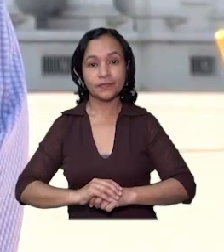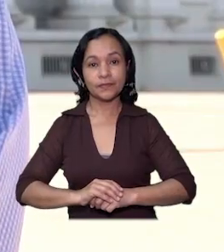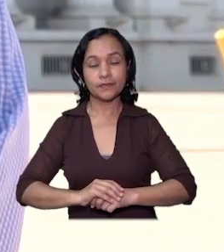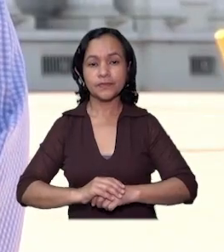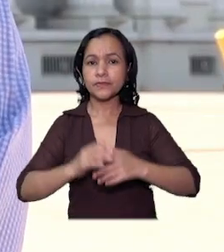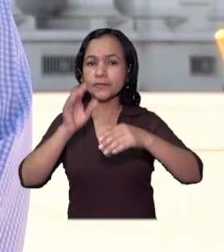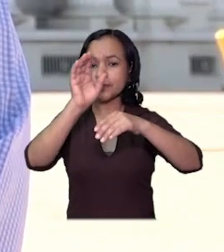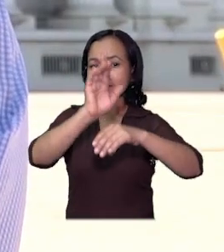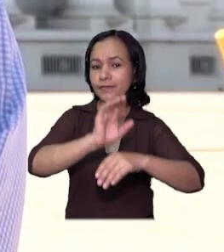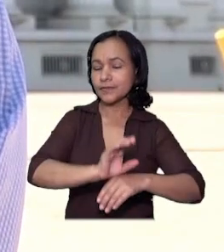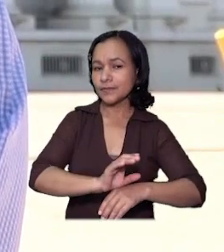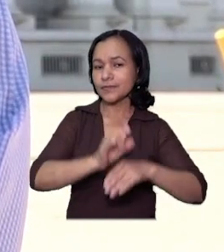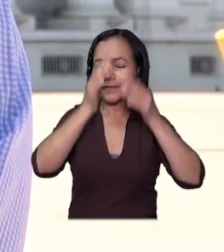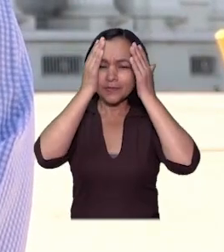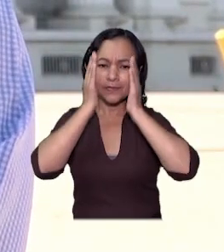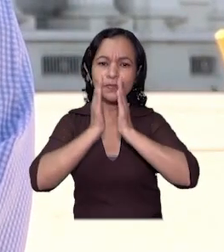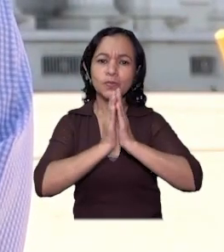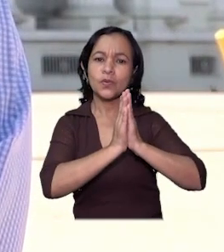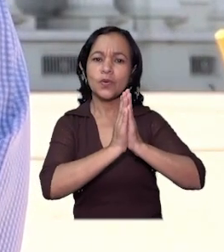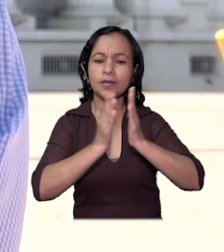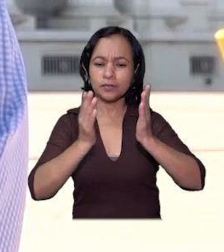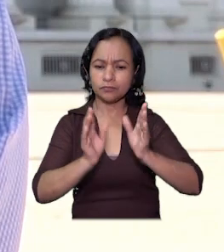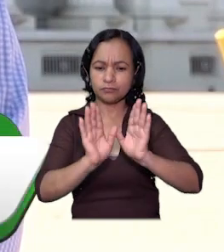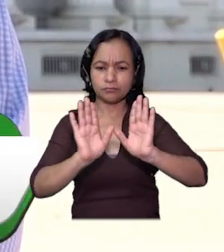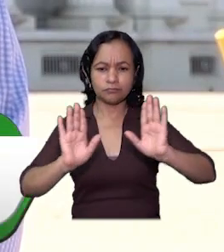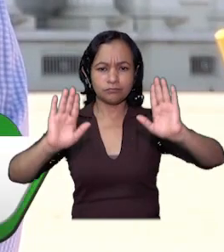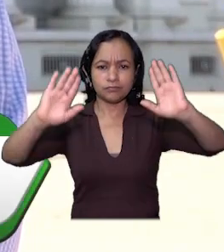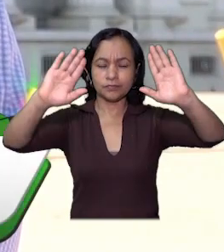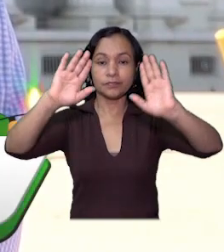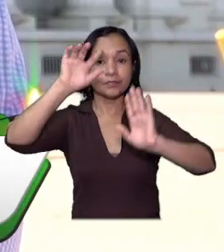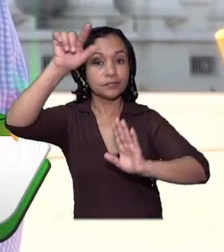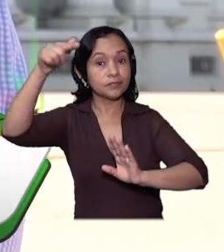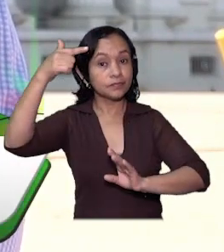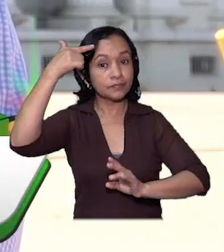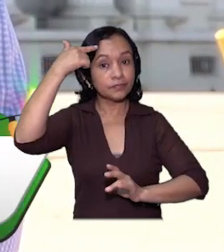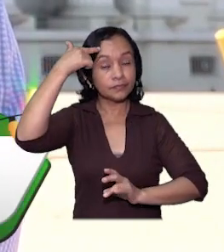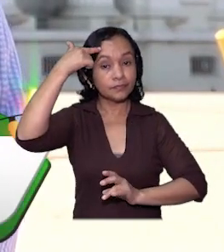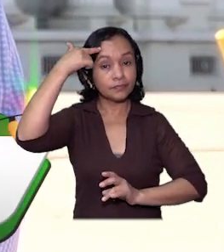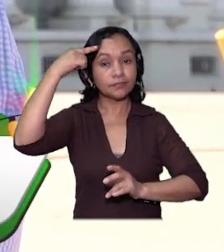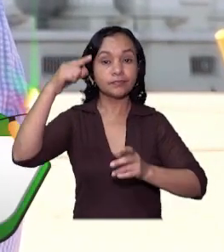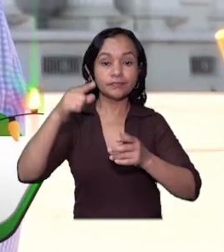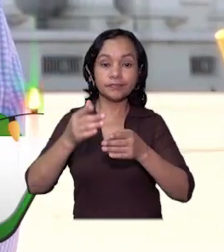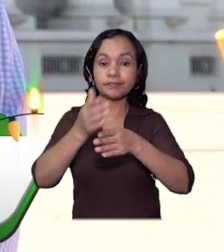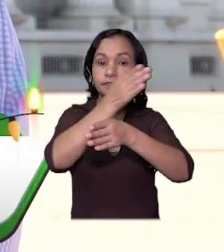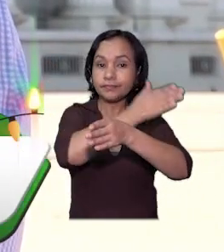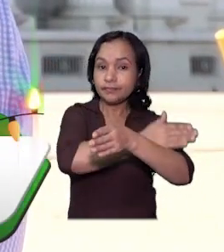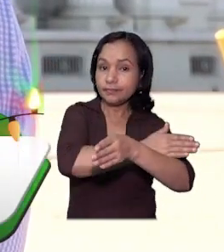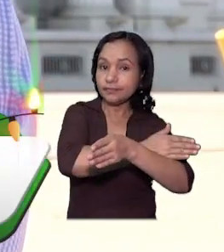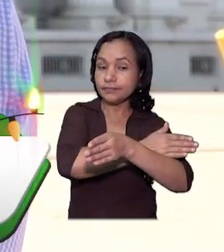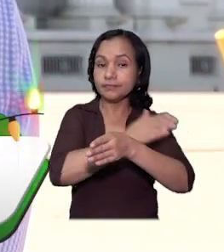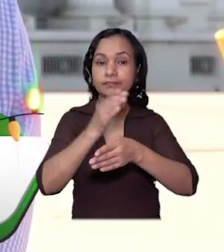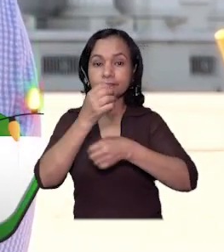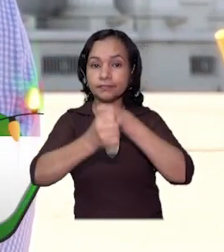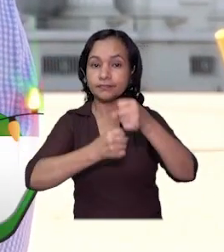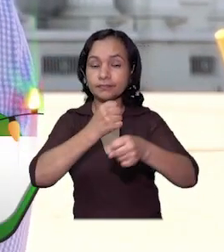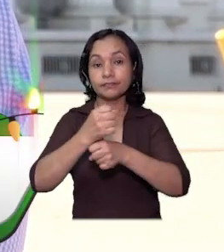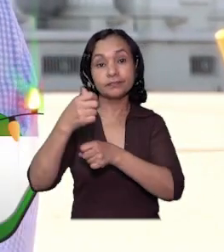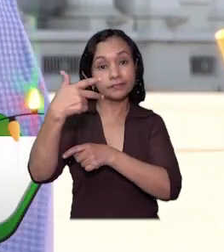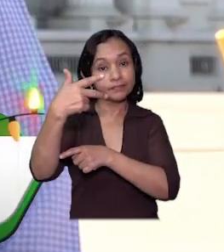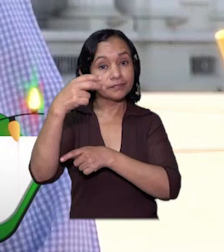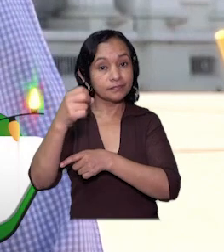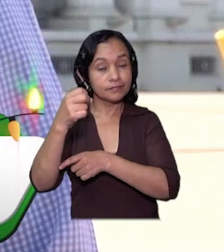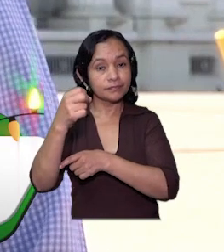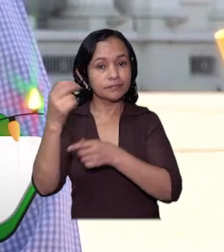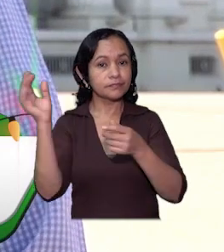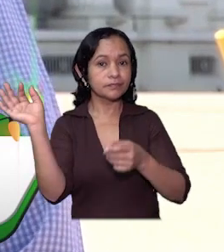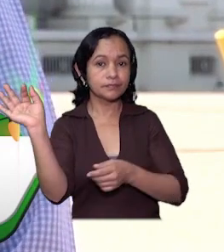La tradición de los altares en la avenida Bolívar fue iniciada por el gobierno revolucionario en su primera etapa, en la década de los 80, como